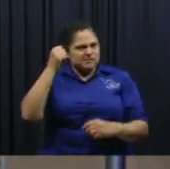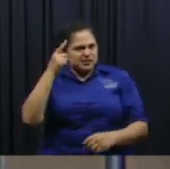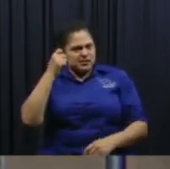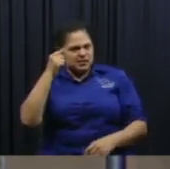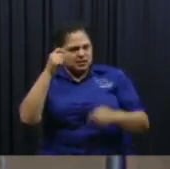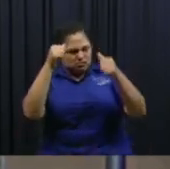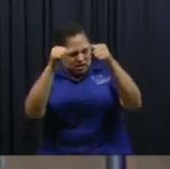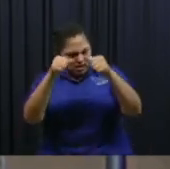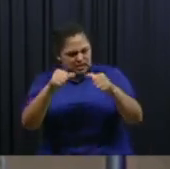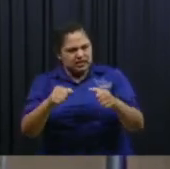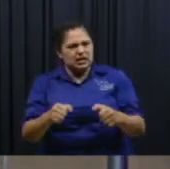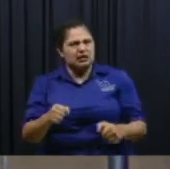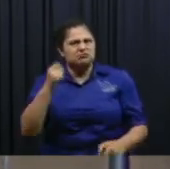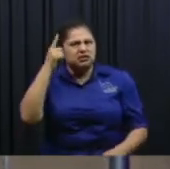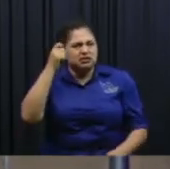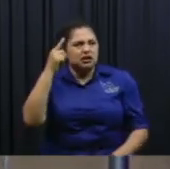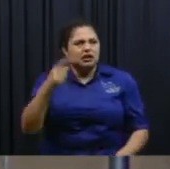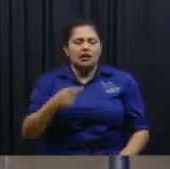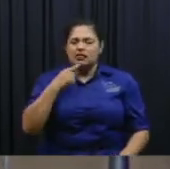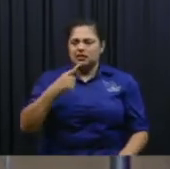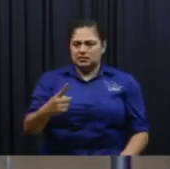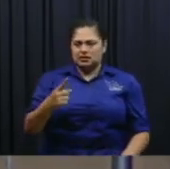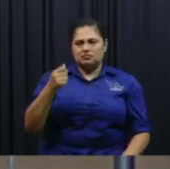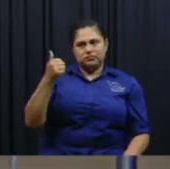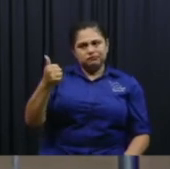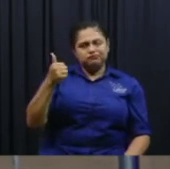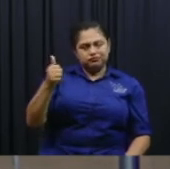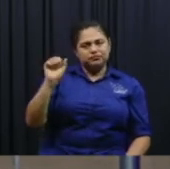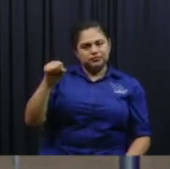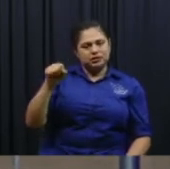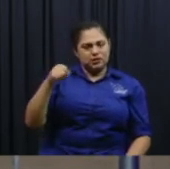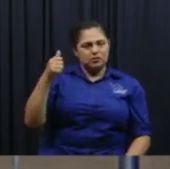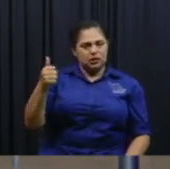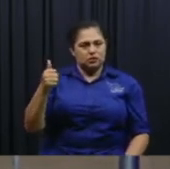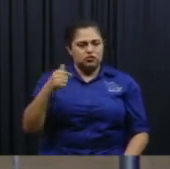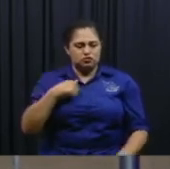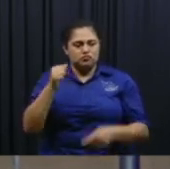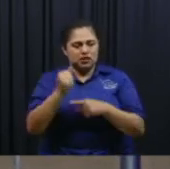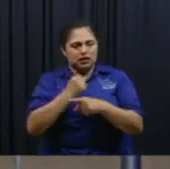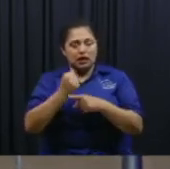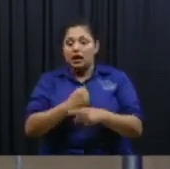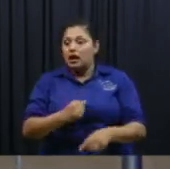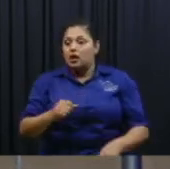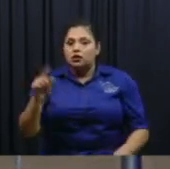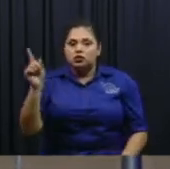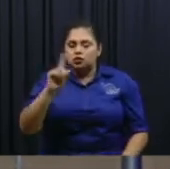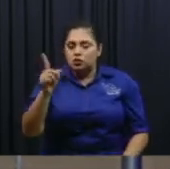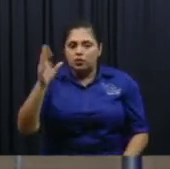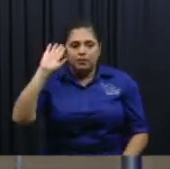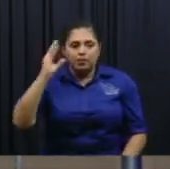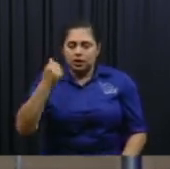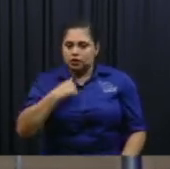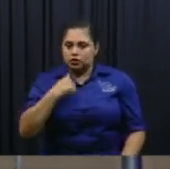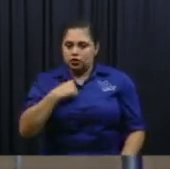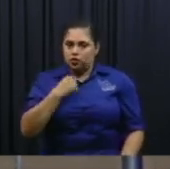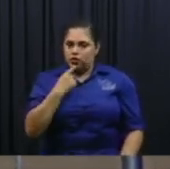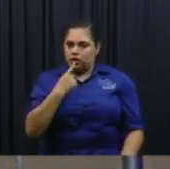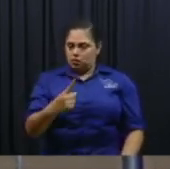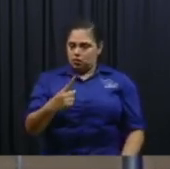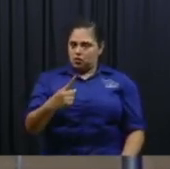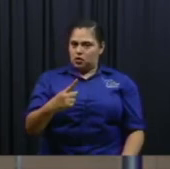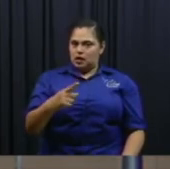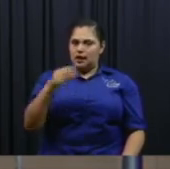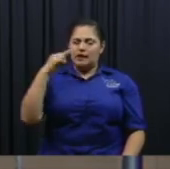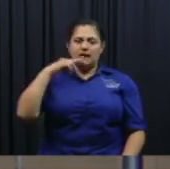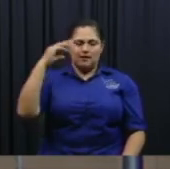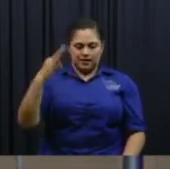si lo entiende decir que que interesante lo voy a poner en práctica Pero por qué lo estoy diciendo Yo va a ser la verdad